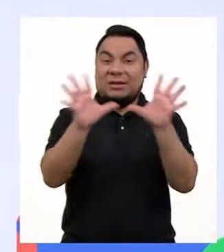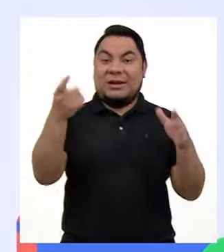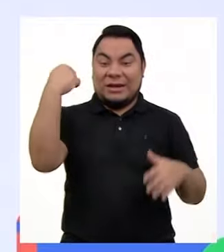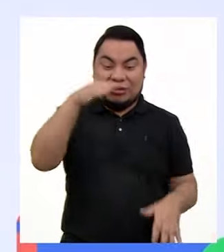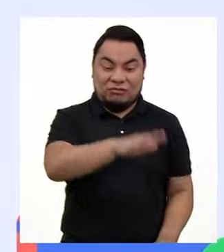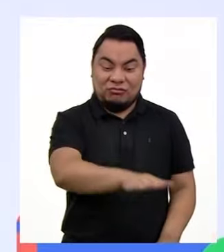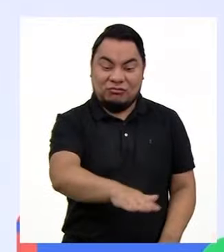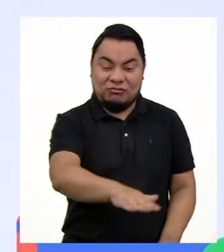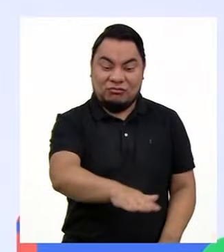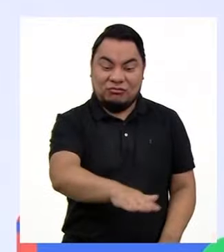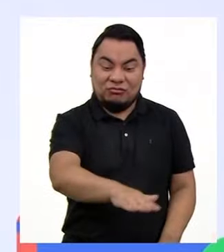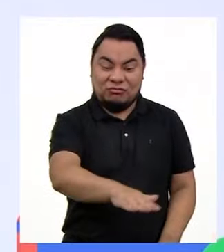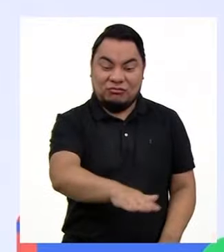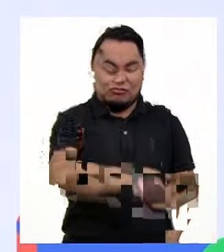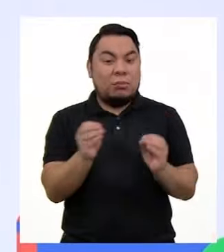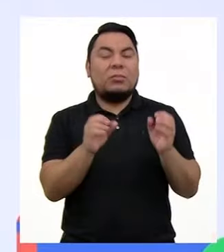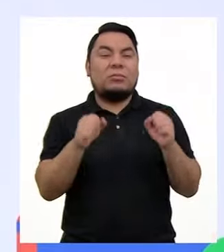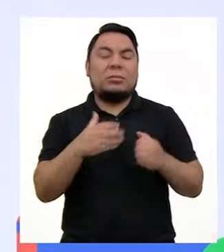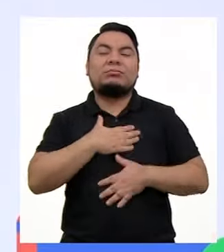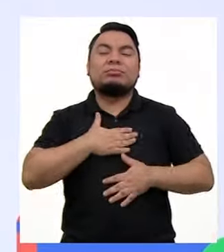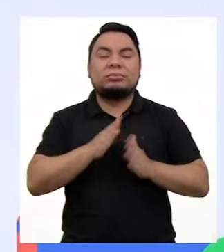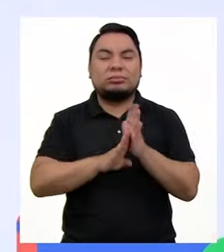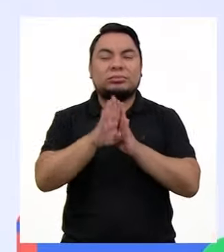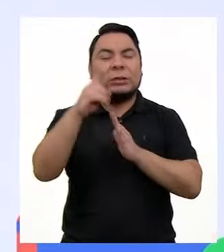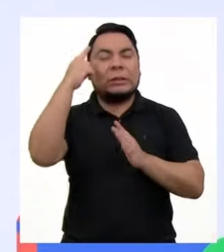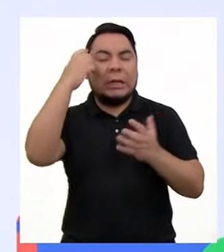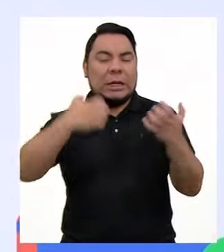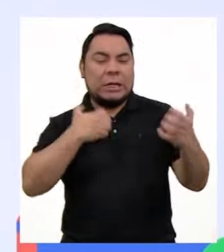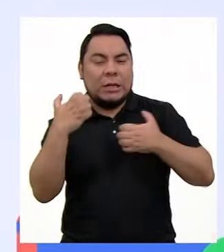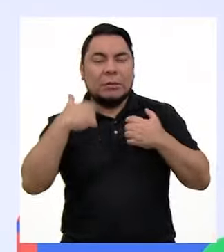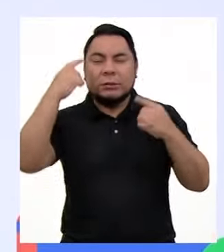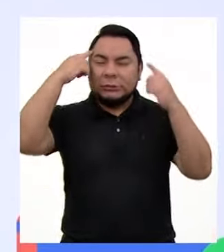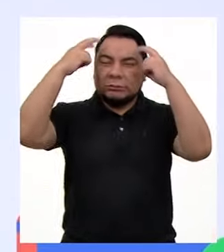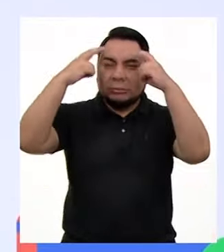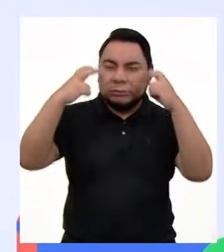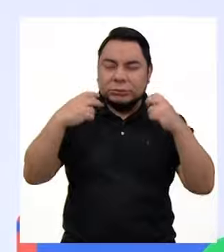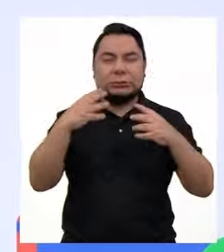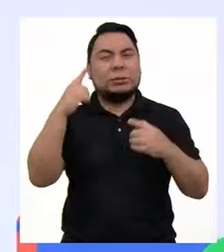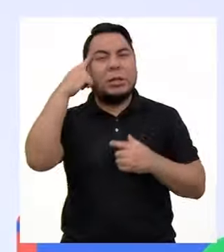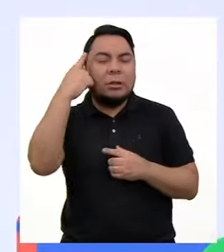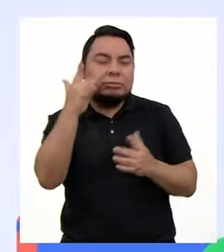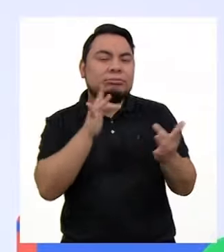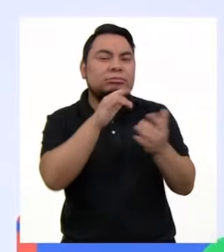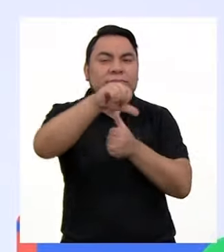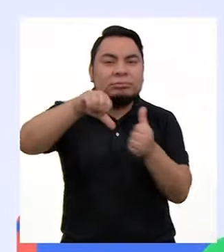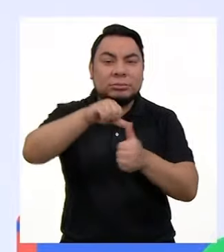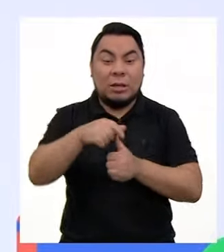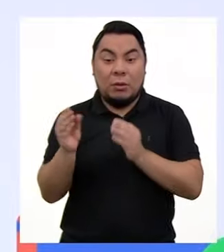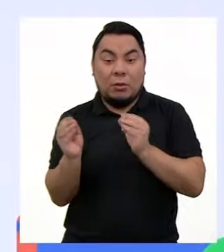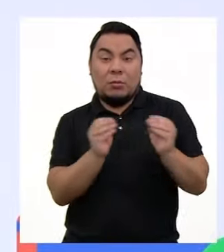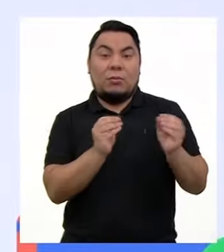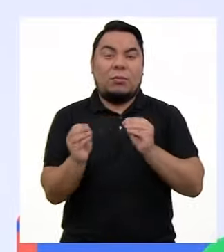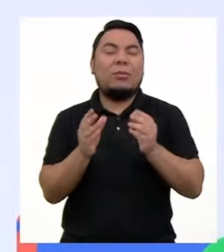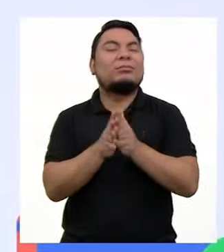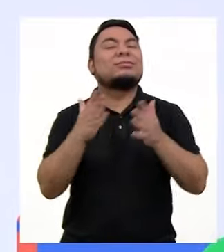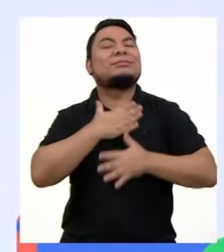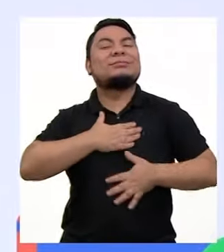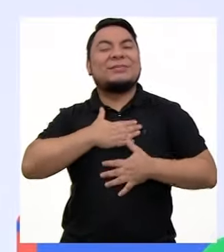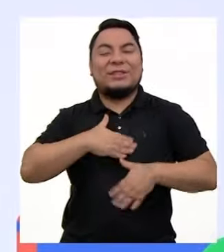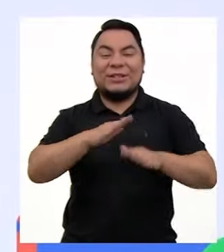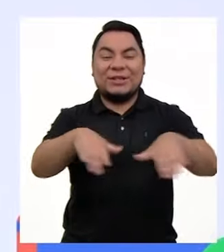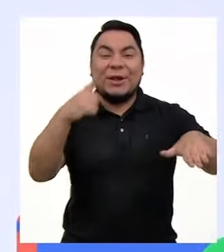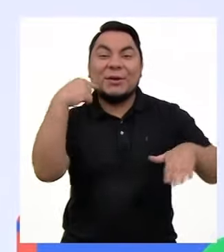infancia es la desarrollo emocional, cognitivo, social y motor. Moverse da mucho placer a las